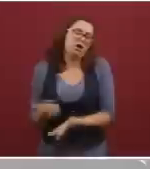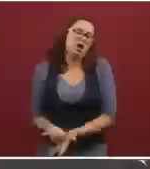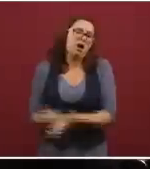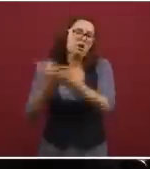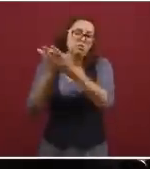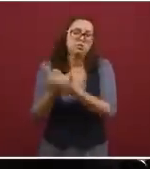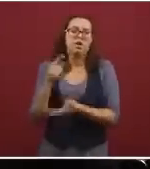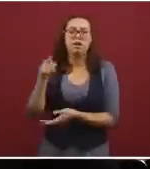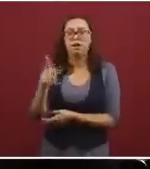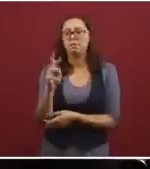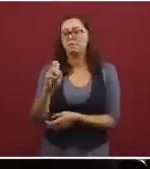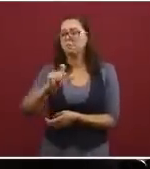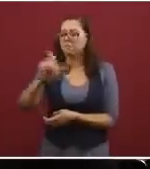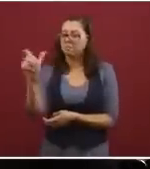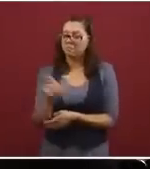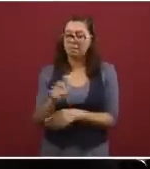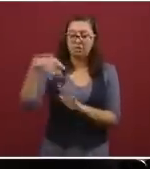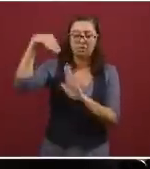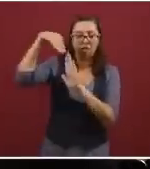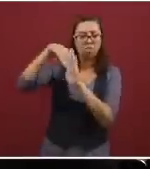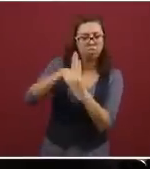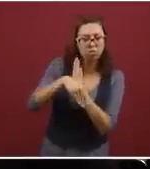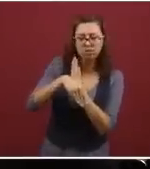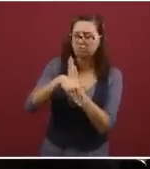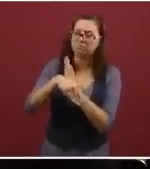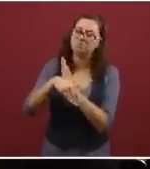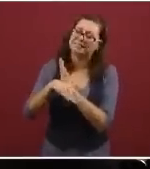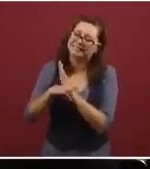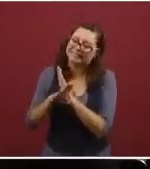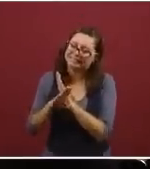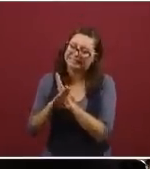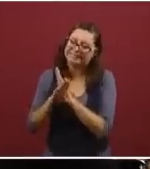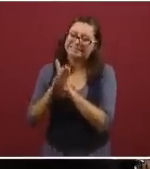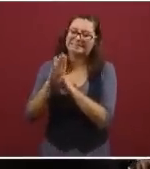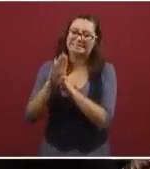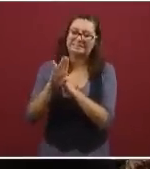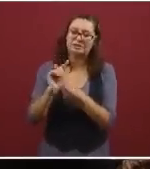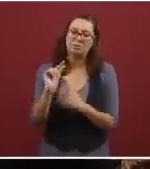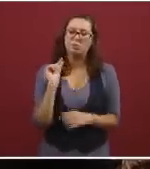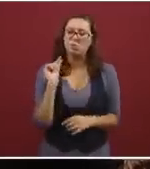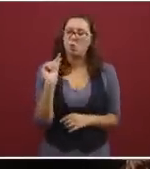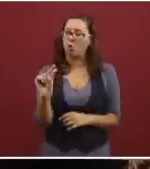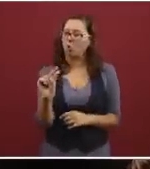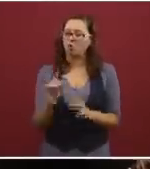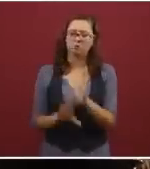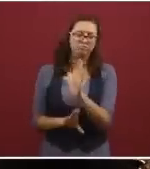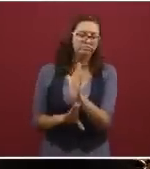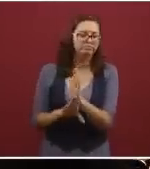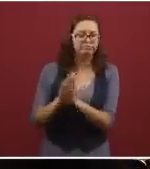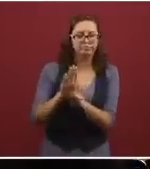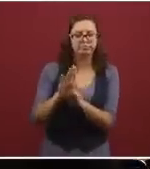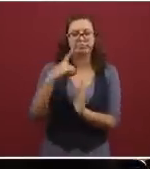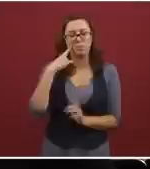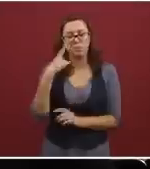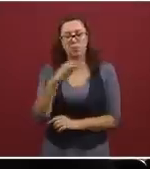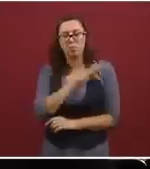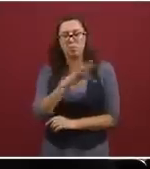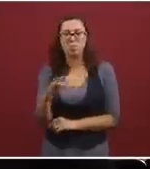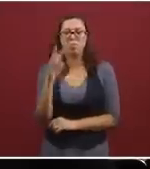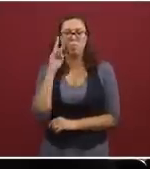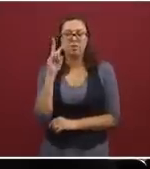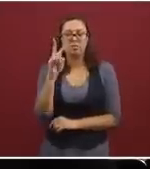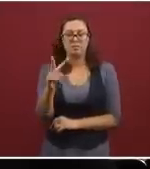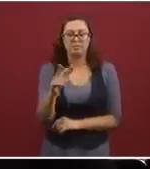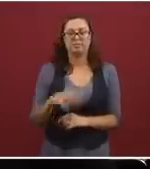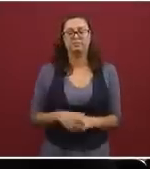producción y hubiera un ligero repunte, como se observa aquí en la